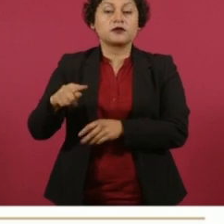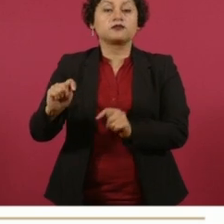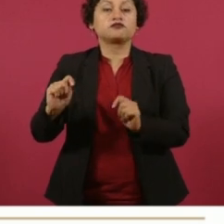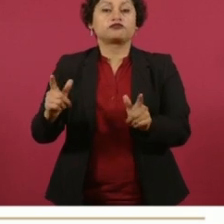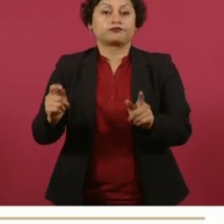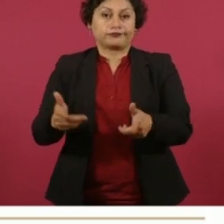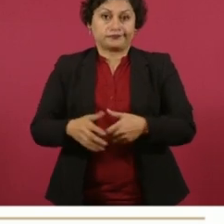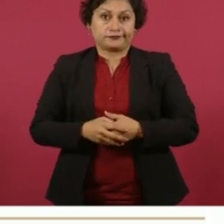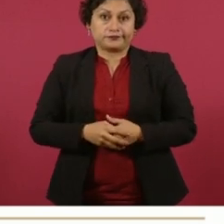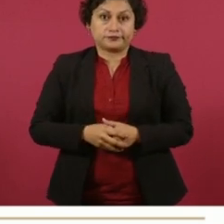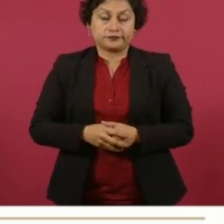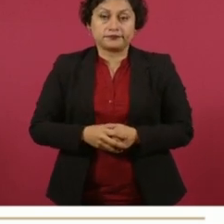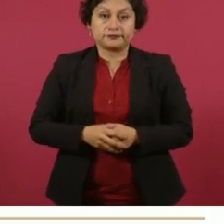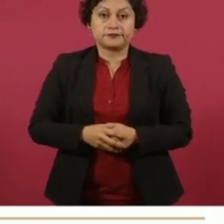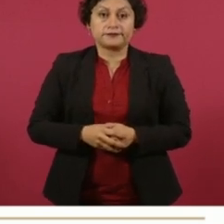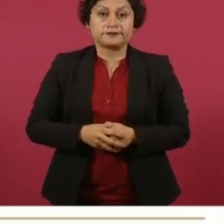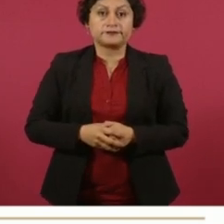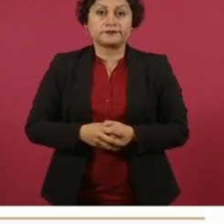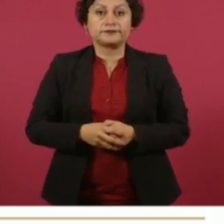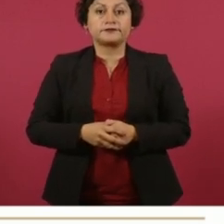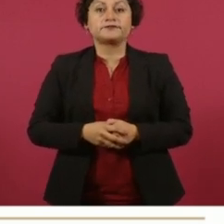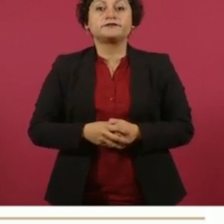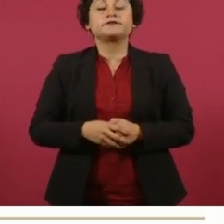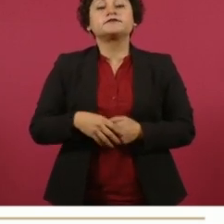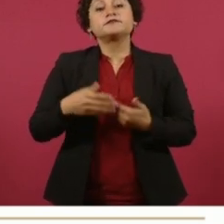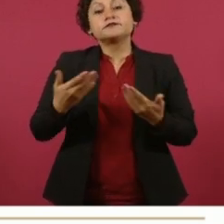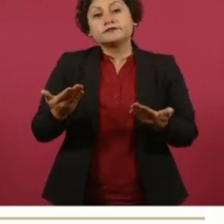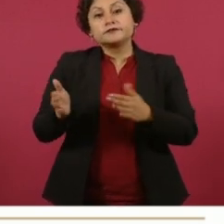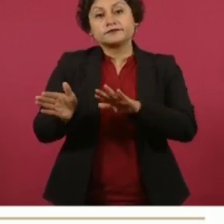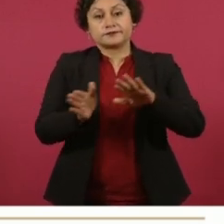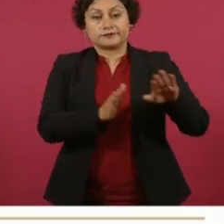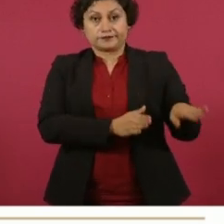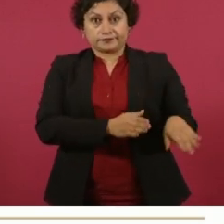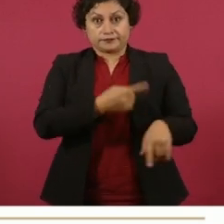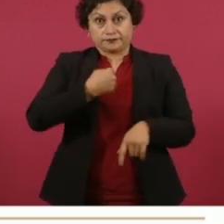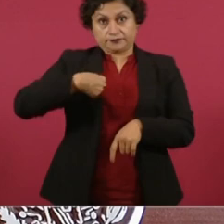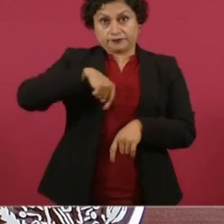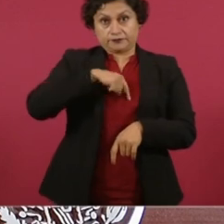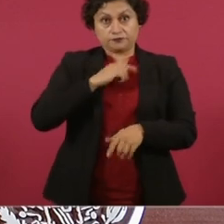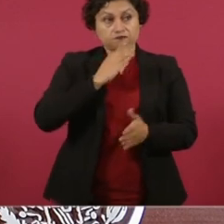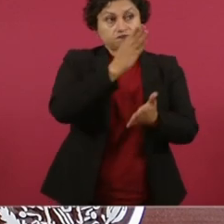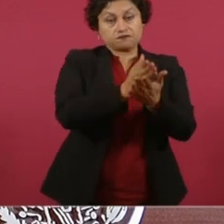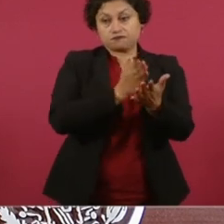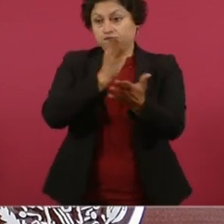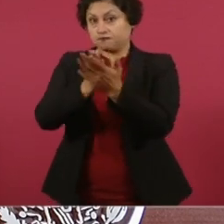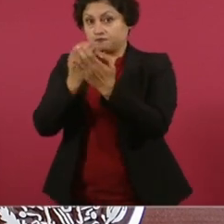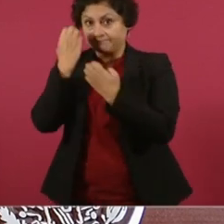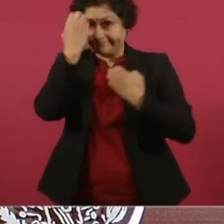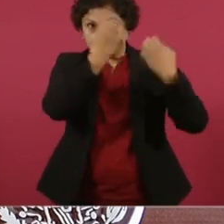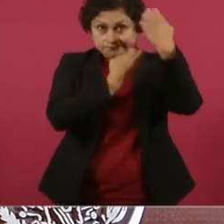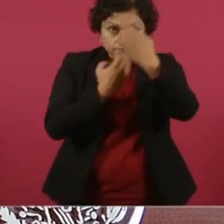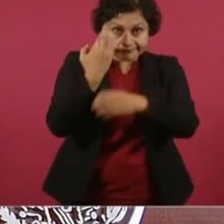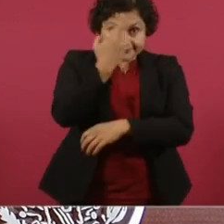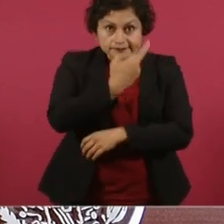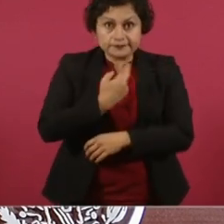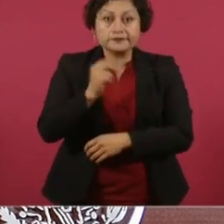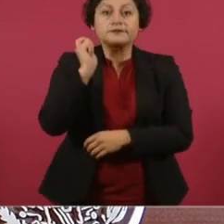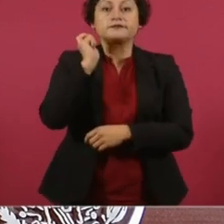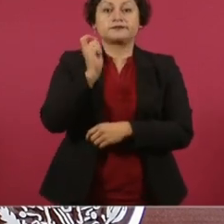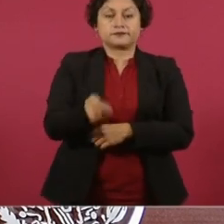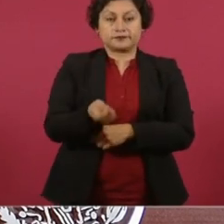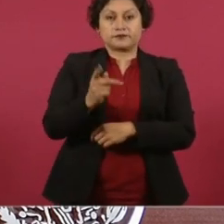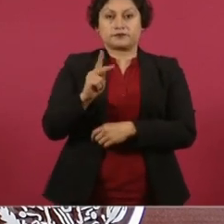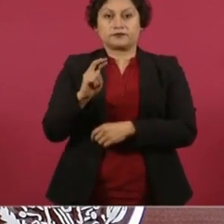ejemplo. Por otro lado, y respecto a nuestras obligaciones de verificación, tenemos que Profeco